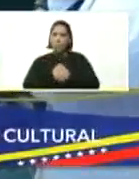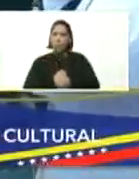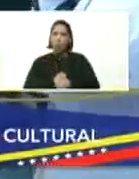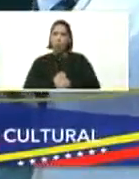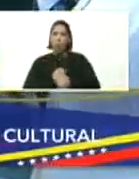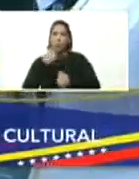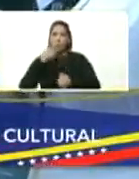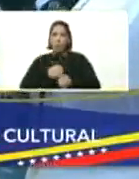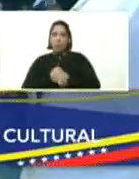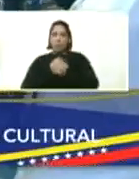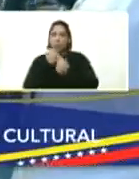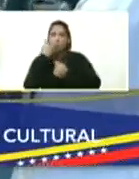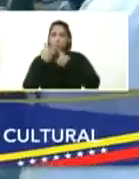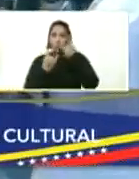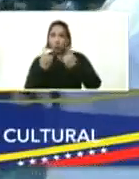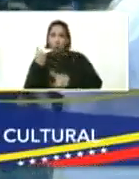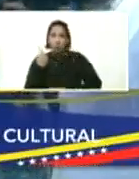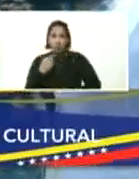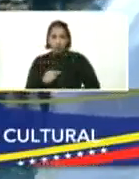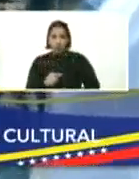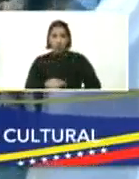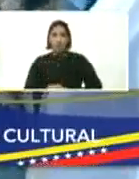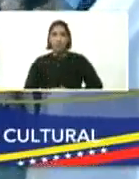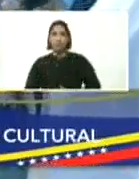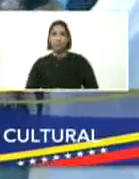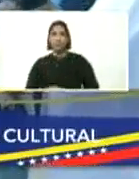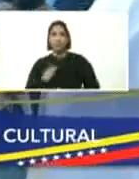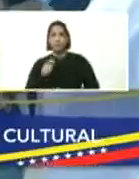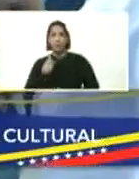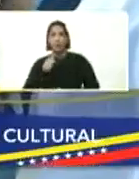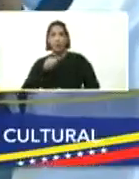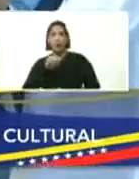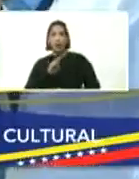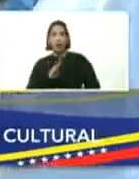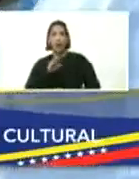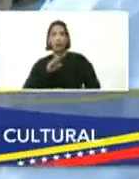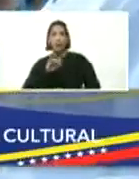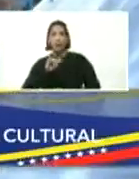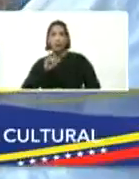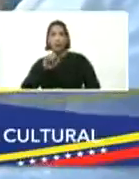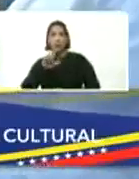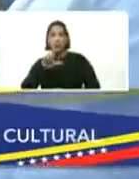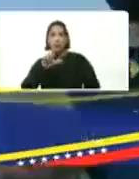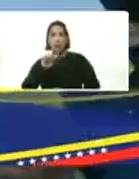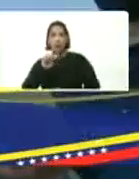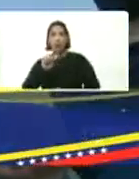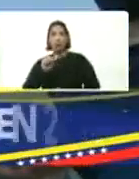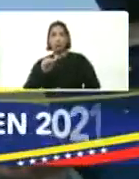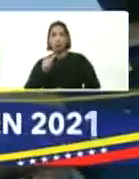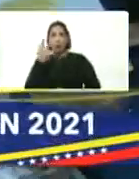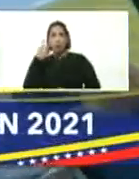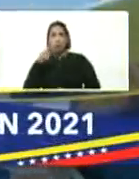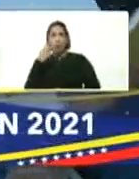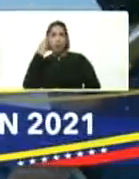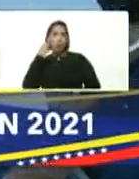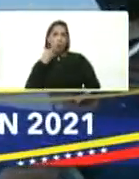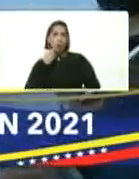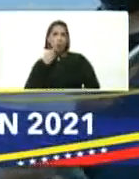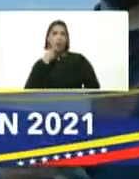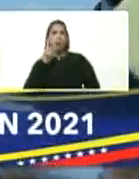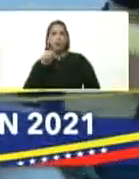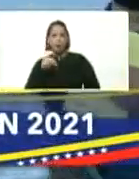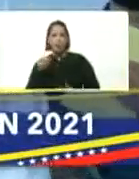el amor y la admiración que tiene Gabriela Mistral por Bolívar. Puedo decirte que es una joya. Totalmente. Me lo